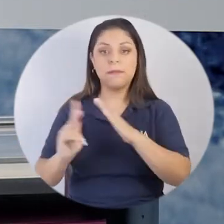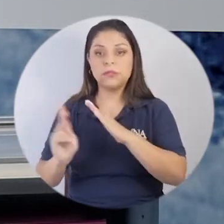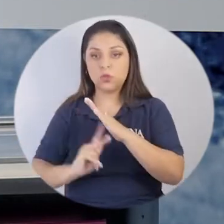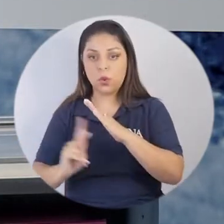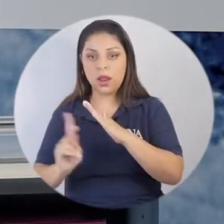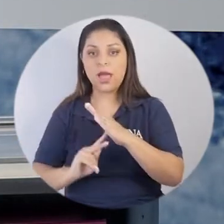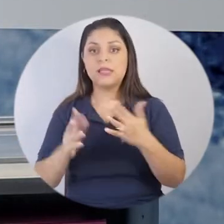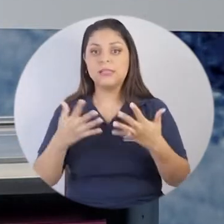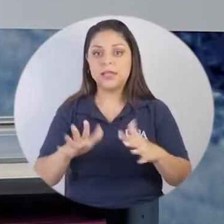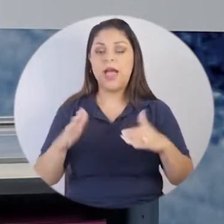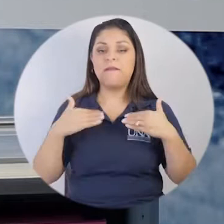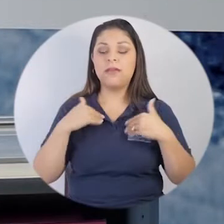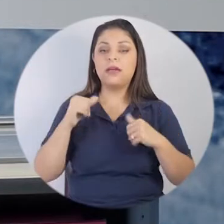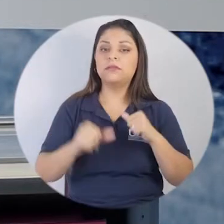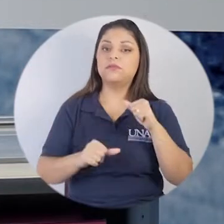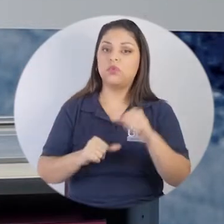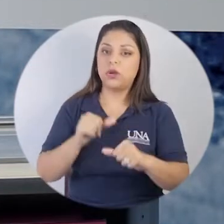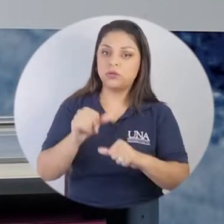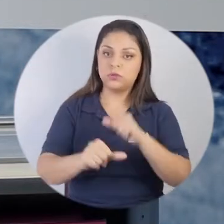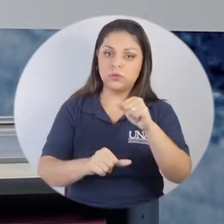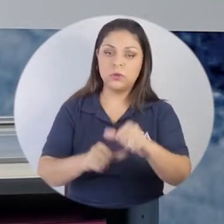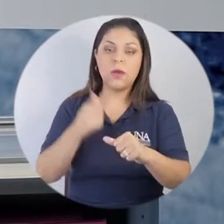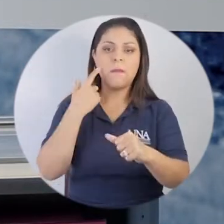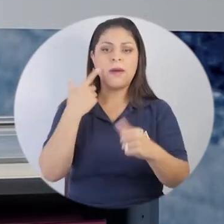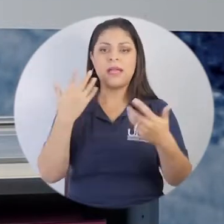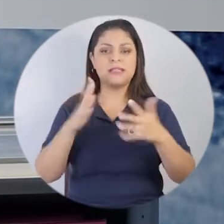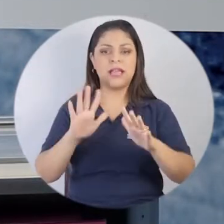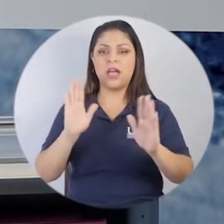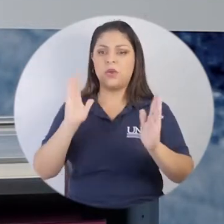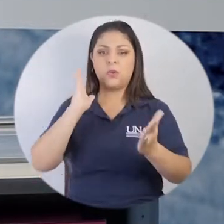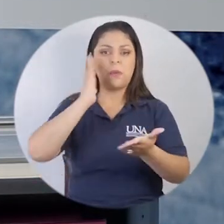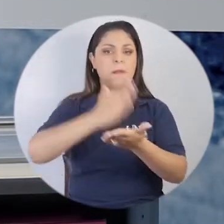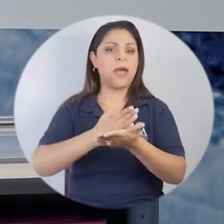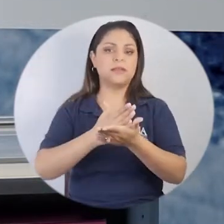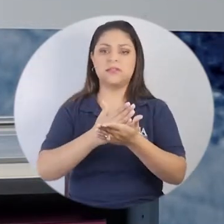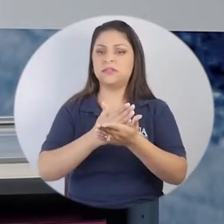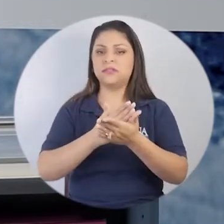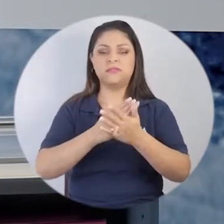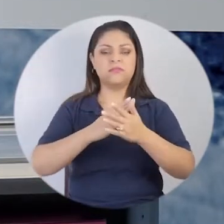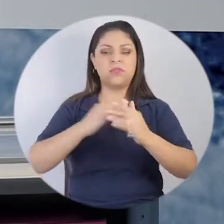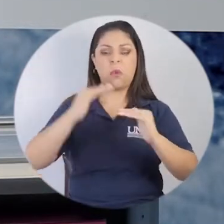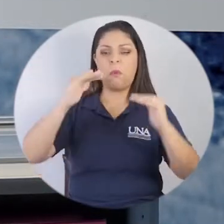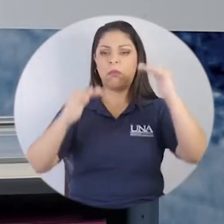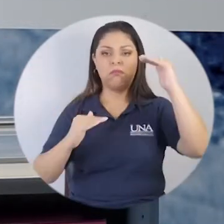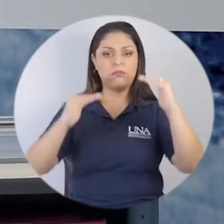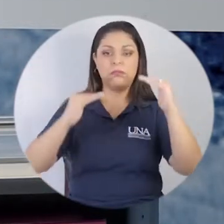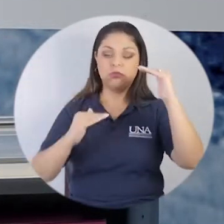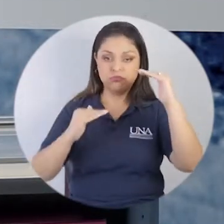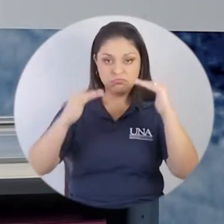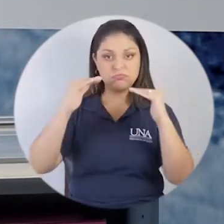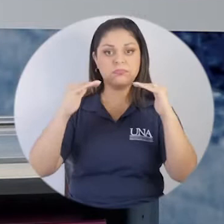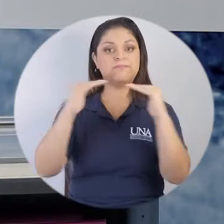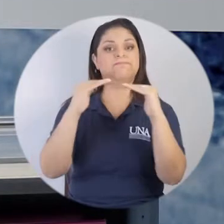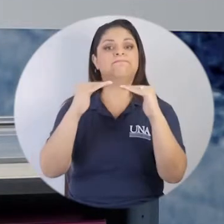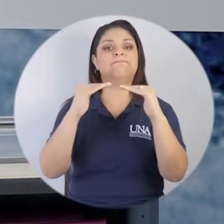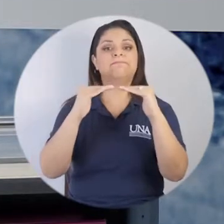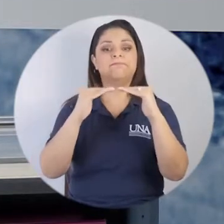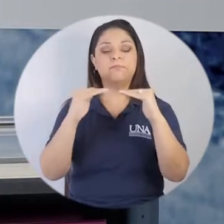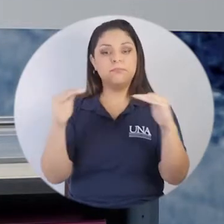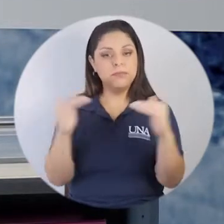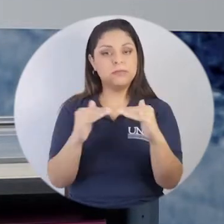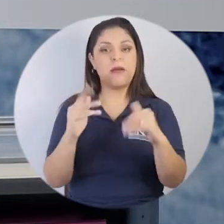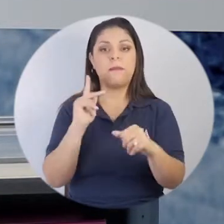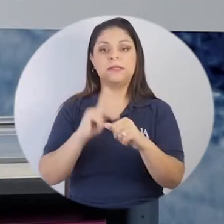ido haciendo esfuerzos, ¿verdad?, para que se cierren más esas brechas y esas barreras y se tenga la posibilidad de la